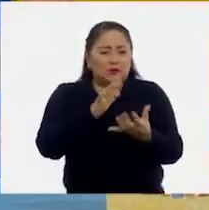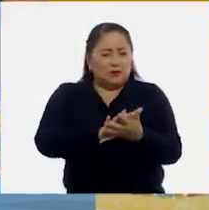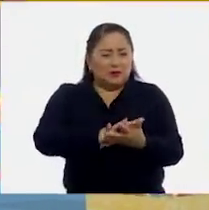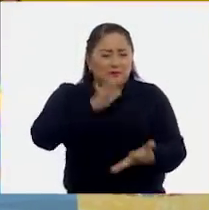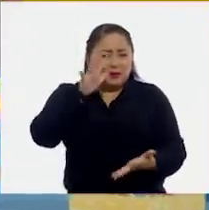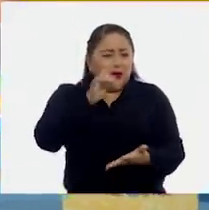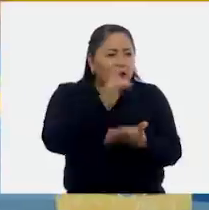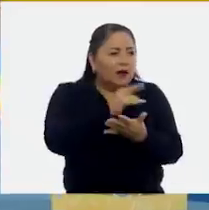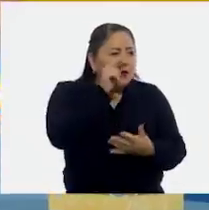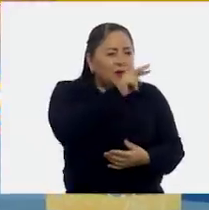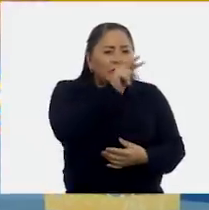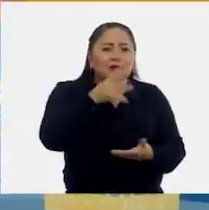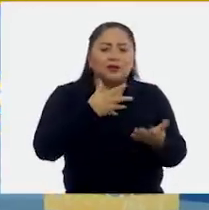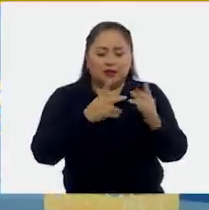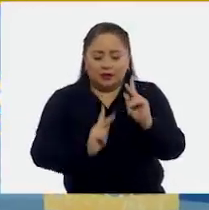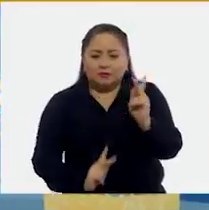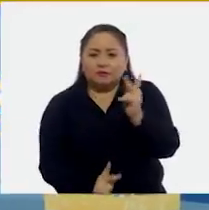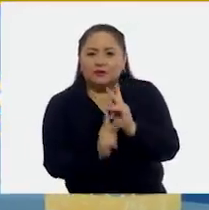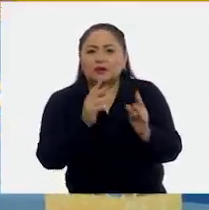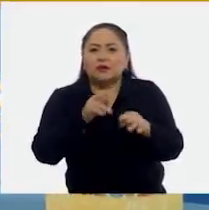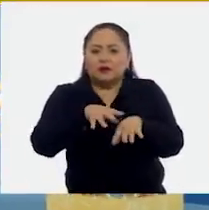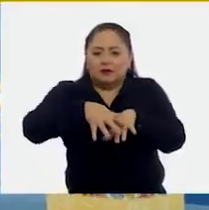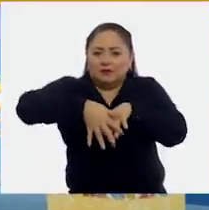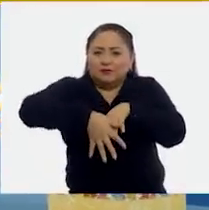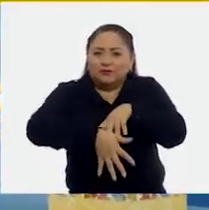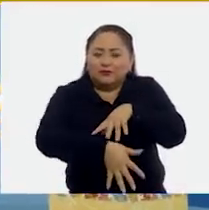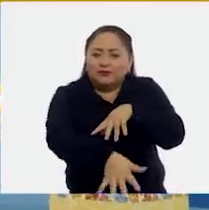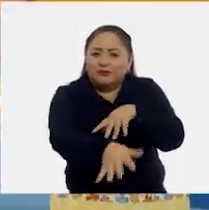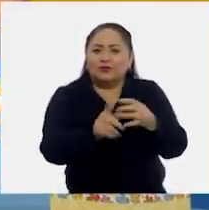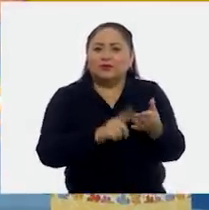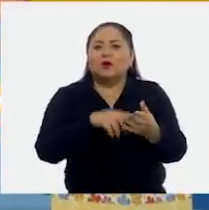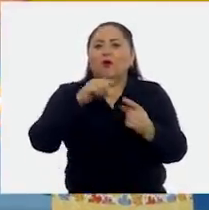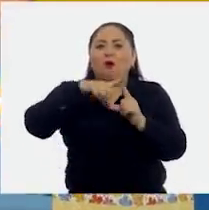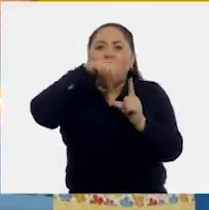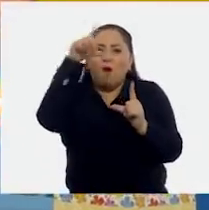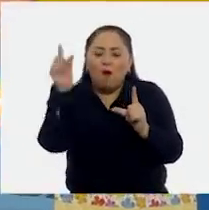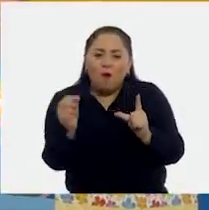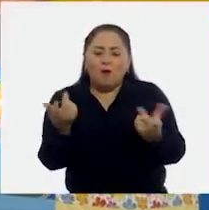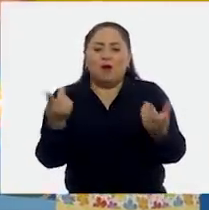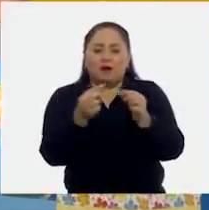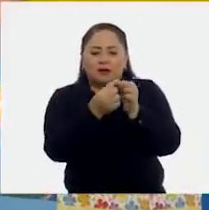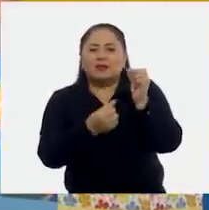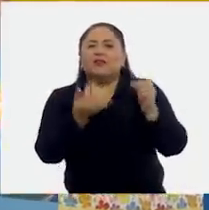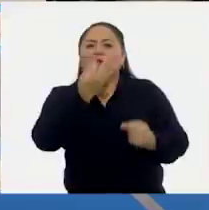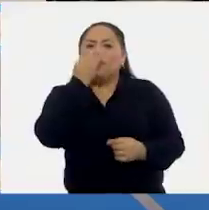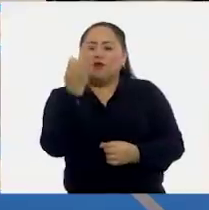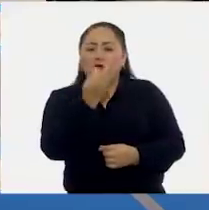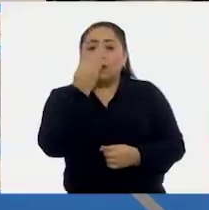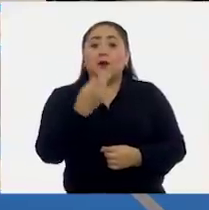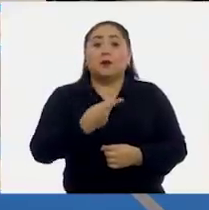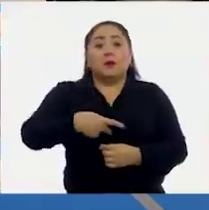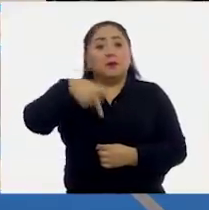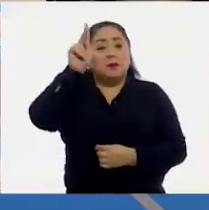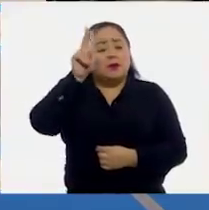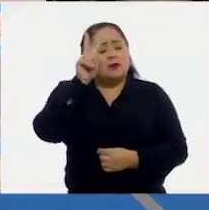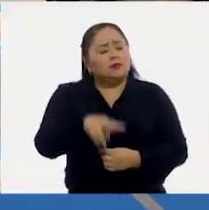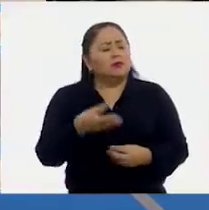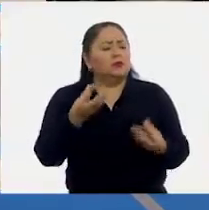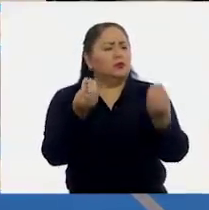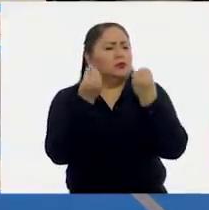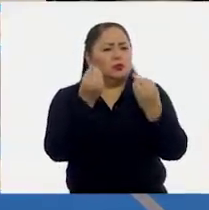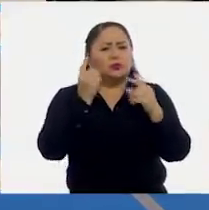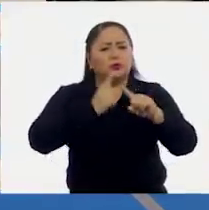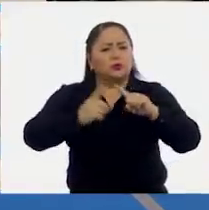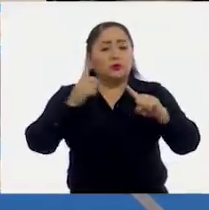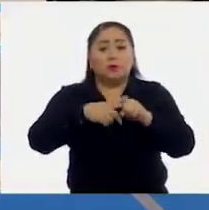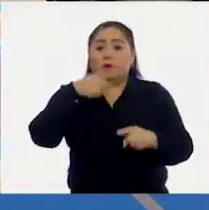las ubicamos porque tienen raíces, tallo, hojas y flores. Pero existen muchas variedades